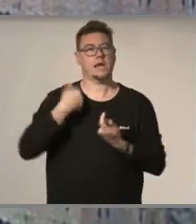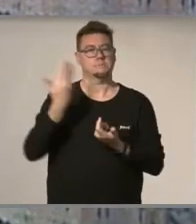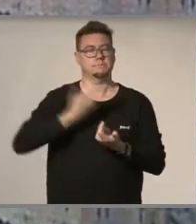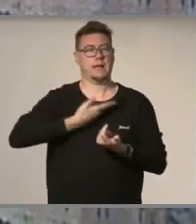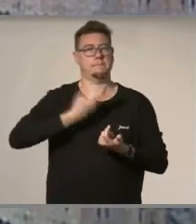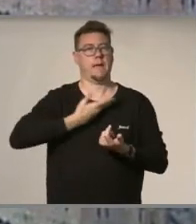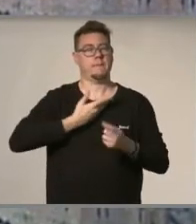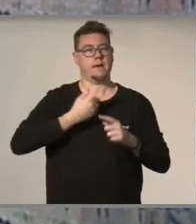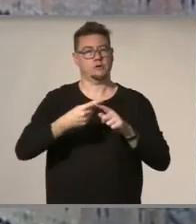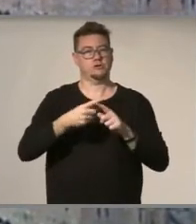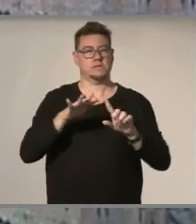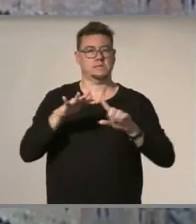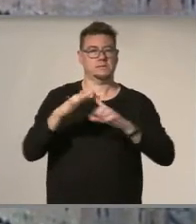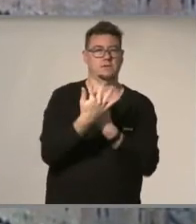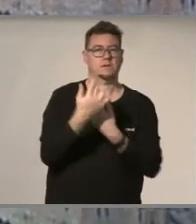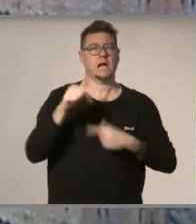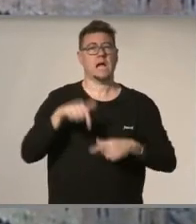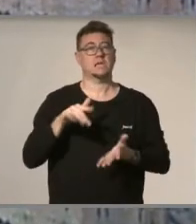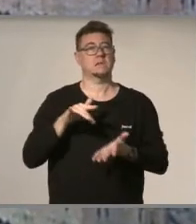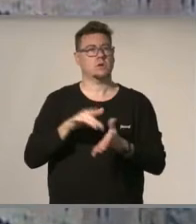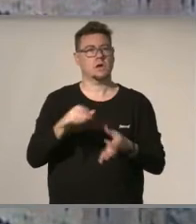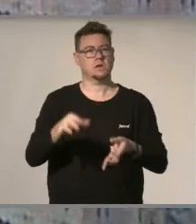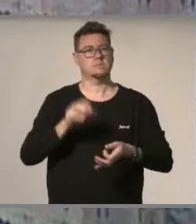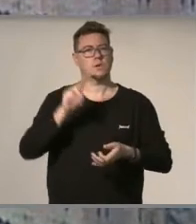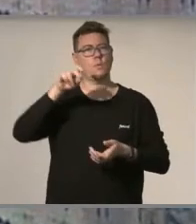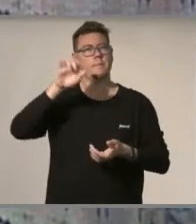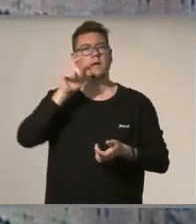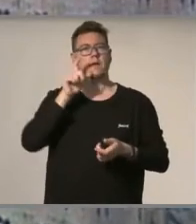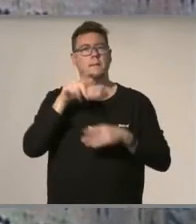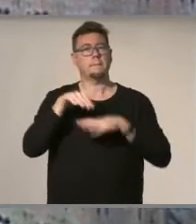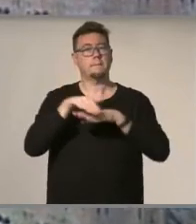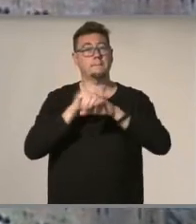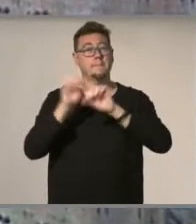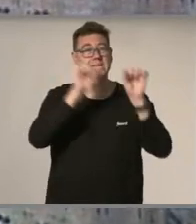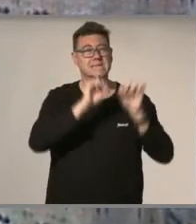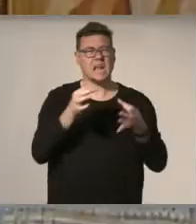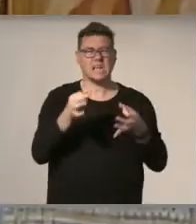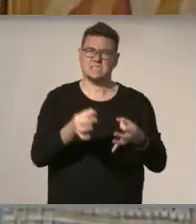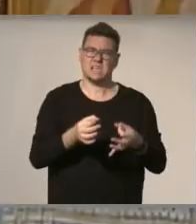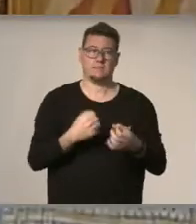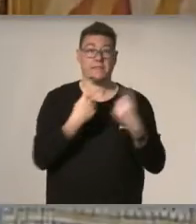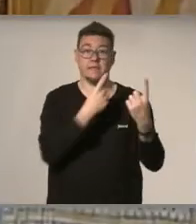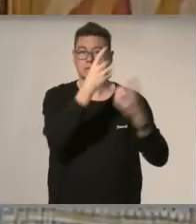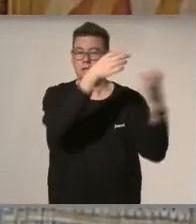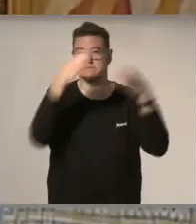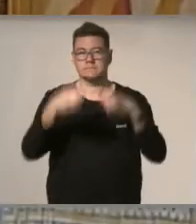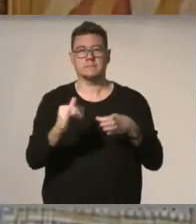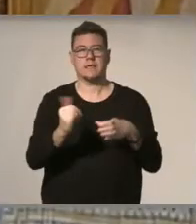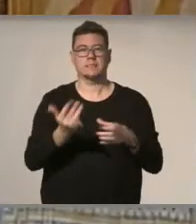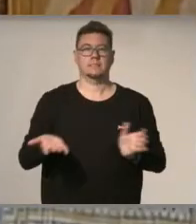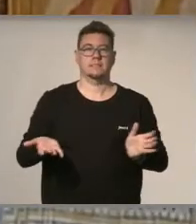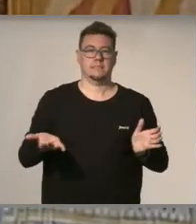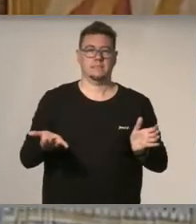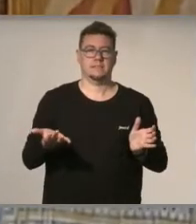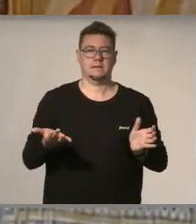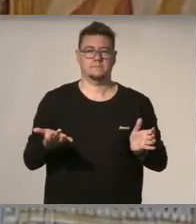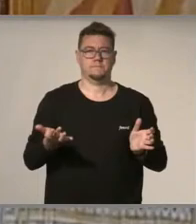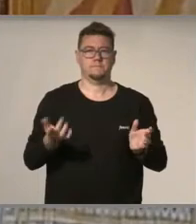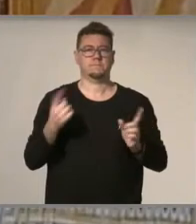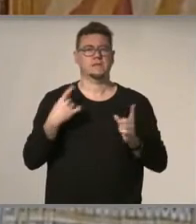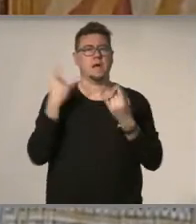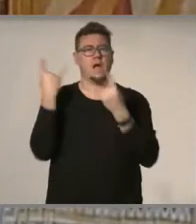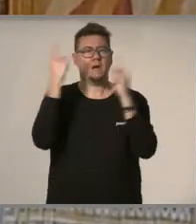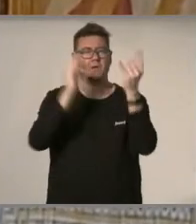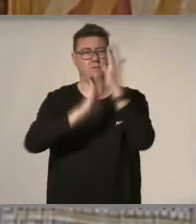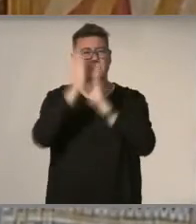últimos tiempos. Aquí ha estado la UME, querida ministra, cada vez, como decías, que la hemos necesitado, apagando los